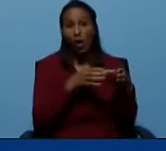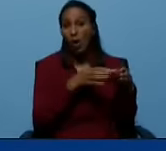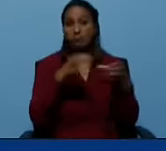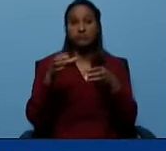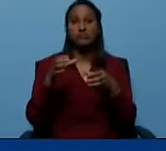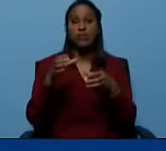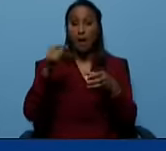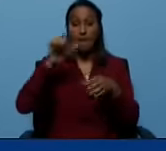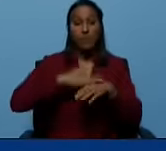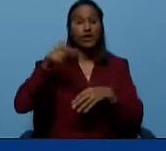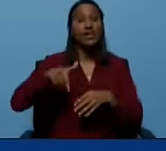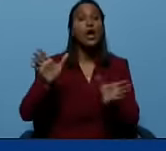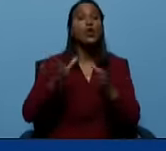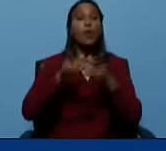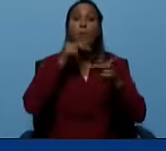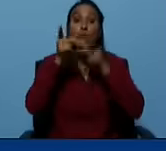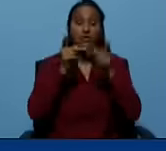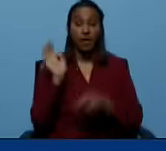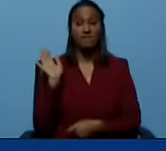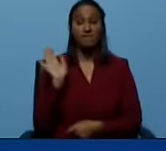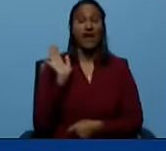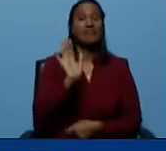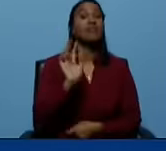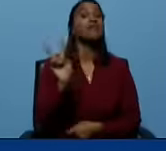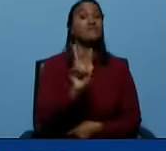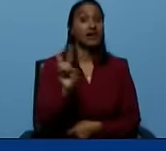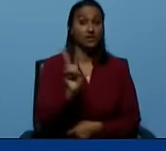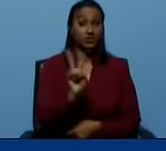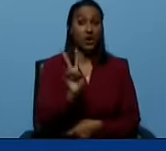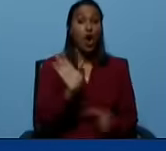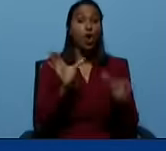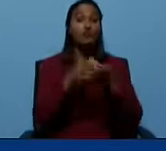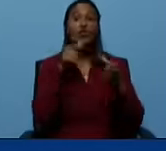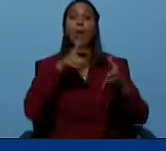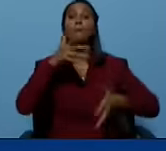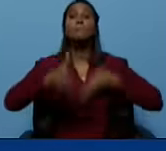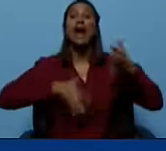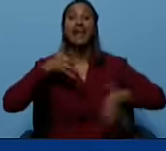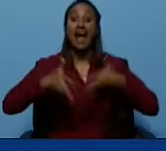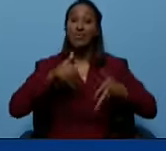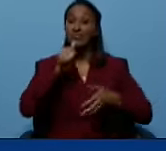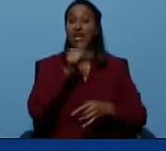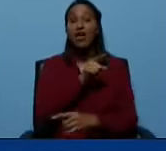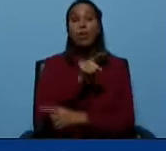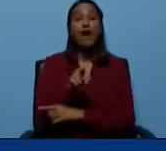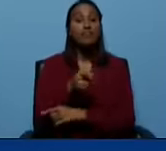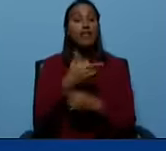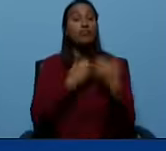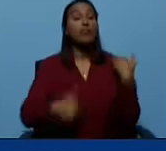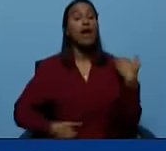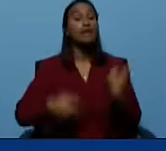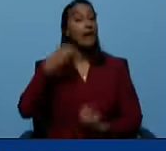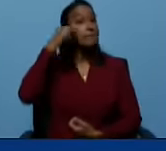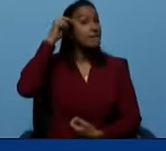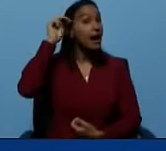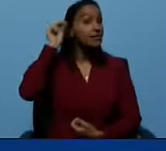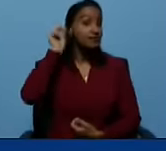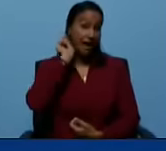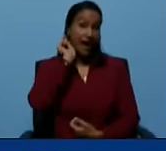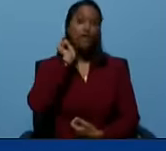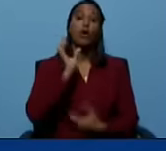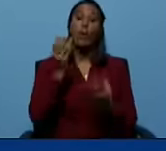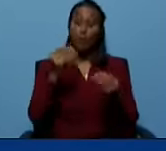Venezuela, un grupo terrorista mandado por la Machado, que bastante daño le ha hecho a este país esa señora.